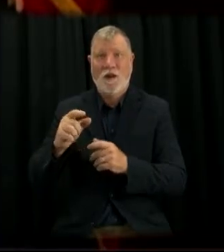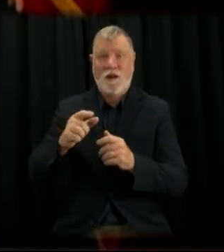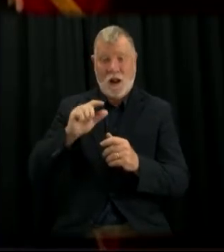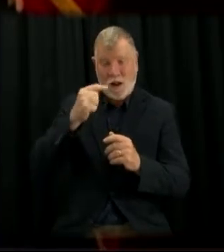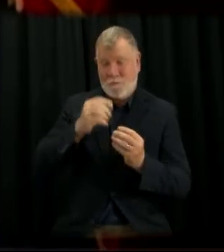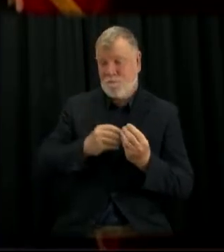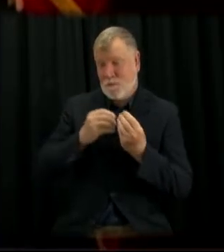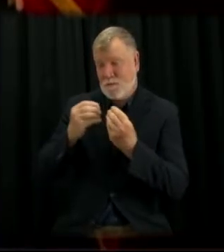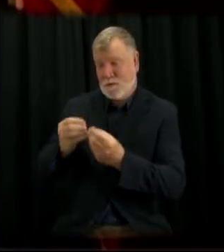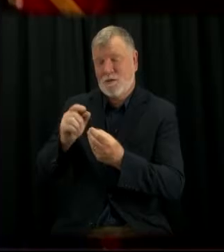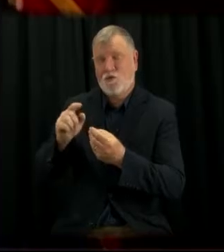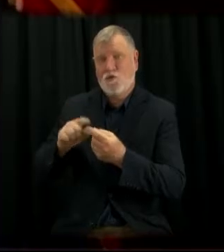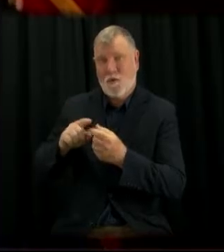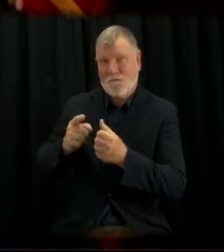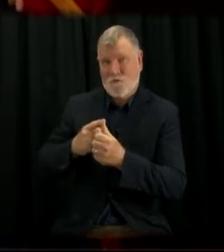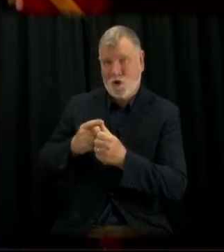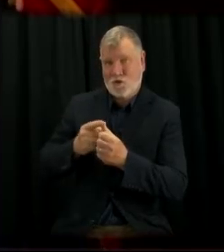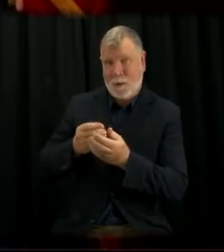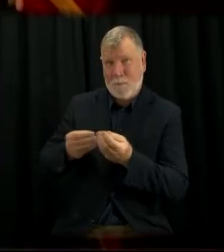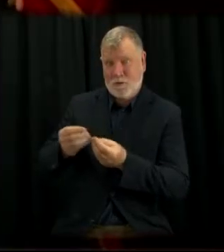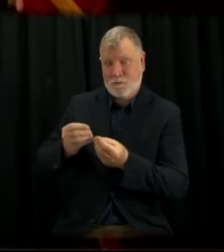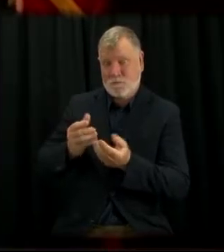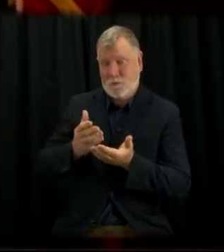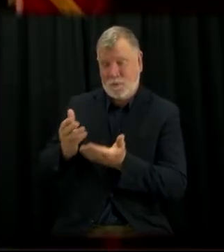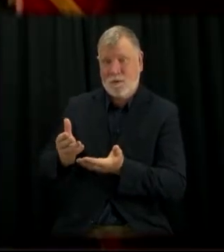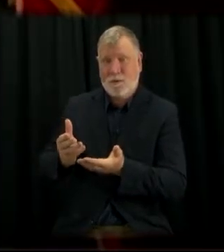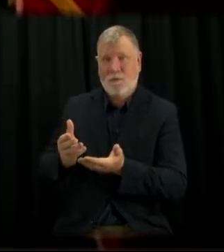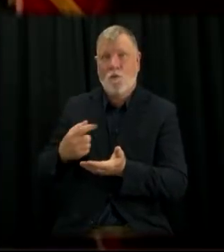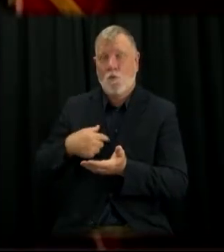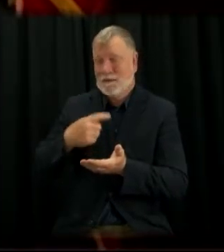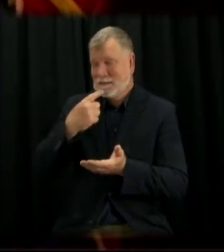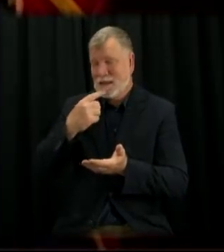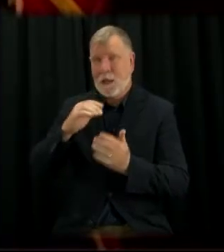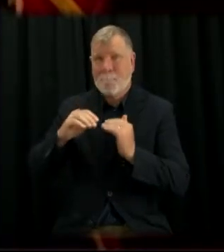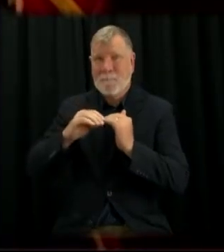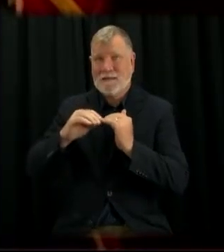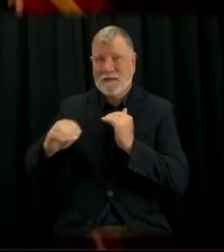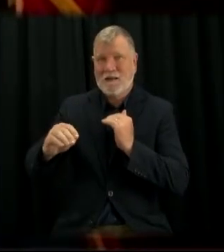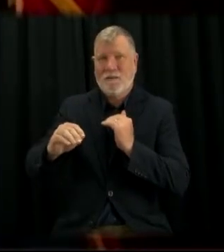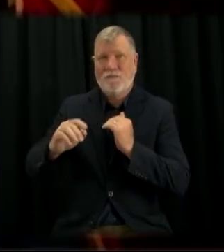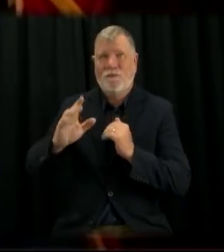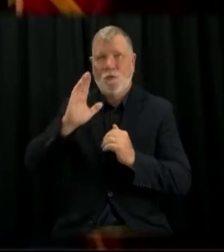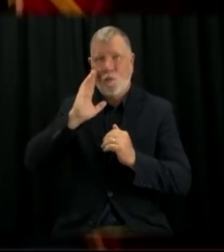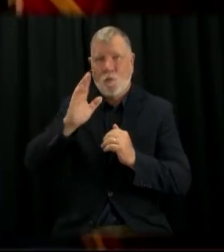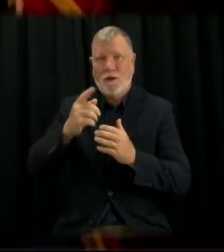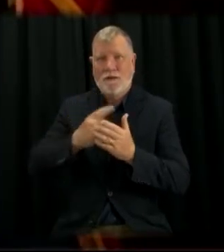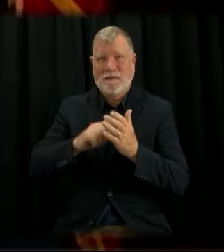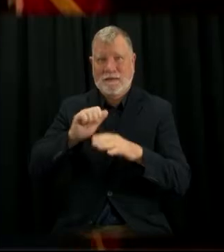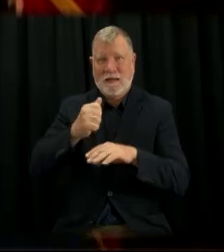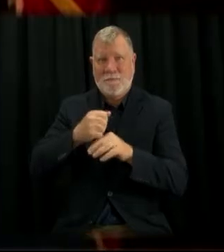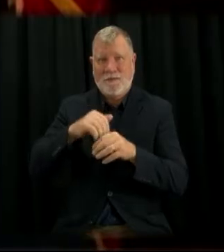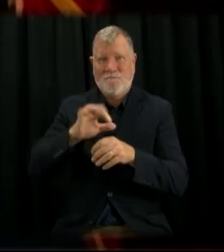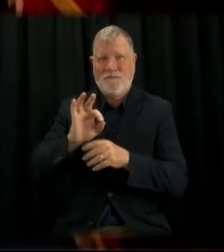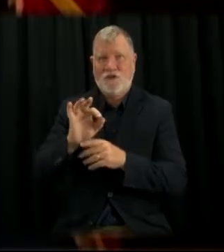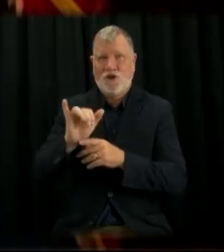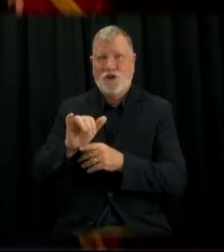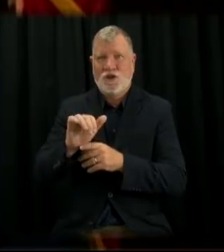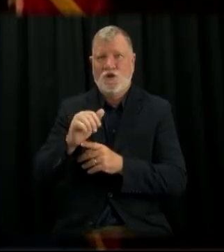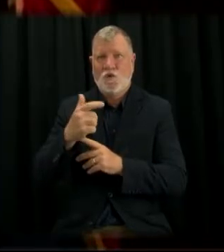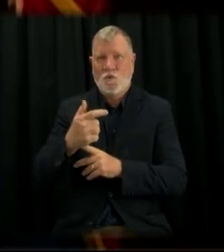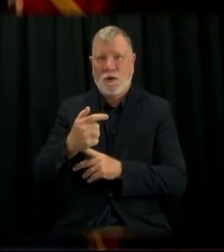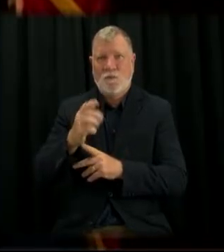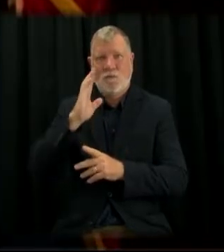el primer presupuesto para la Junta Fiscal. En esta presentación le dijimos cuáles eran nuestras metas para